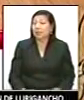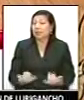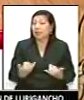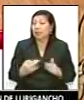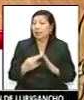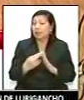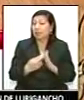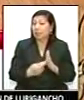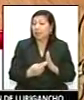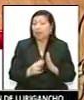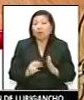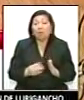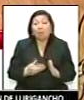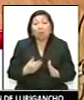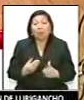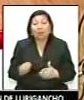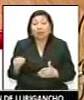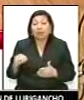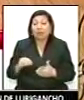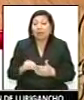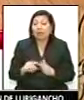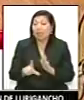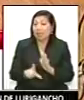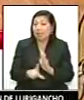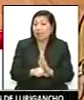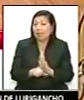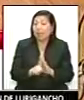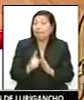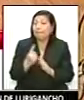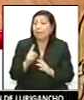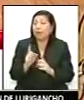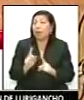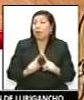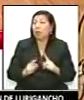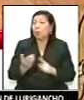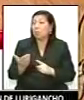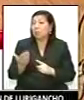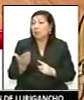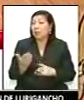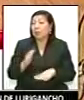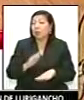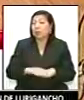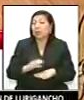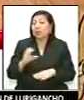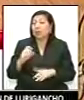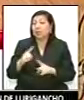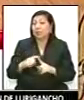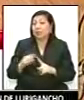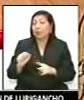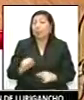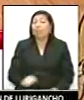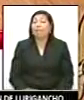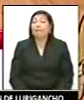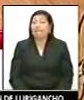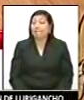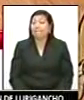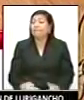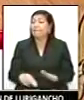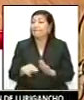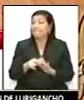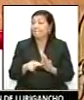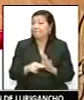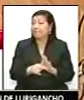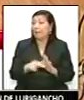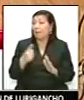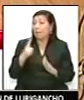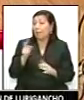reglas, no podrán invocar la ley para invocar algún reclamo sobre la CTS. En esta norma, solo